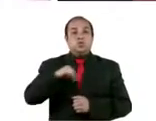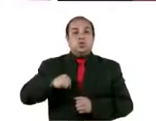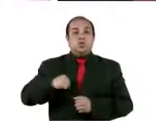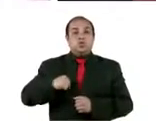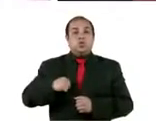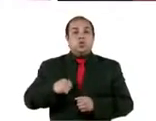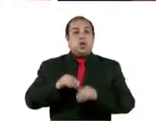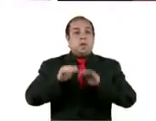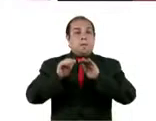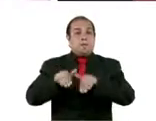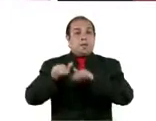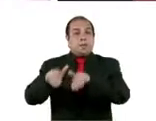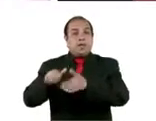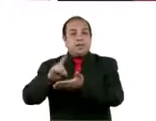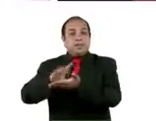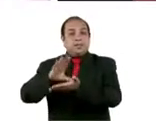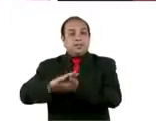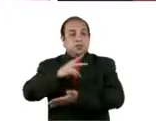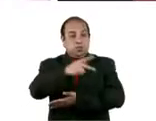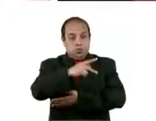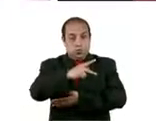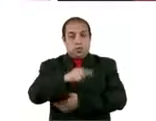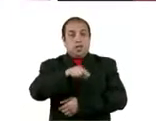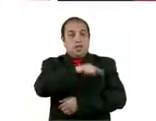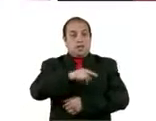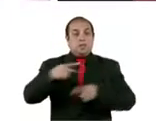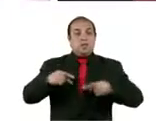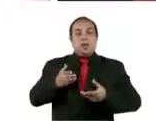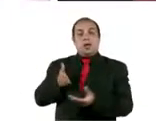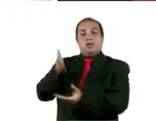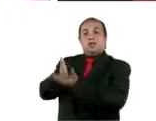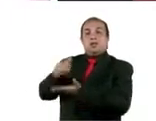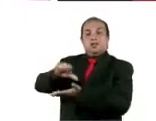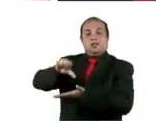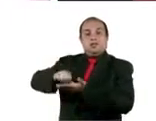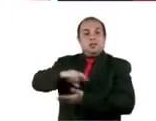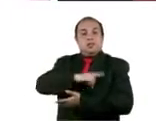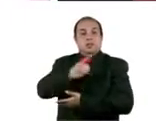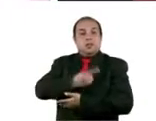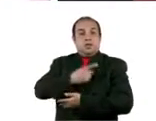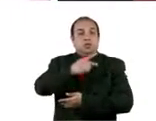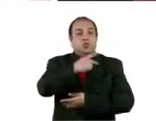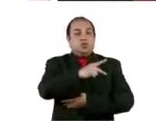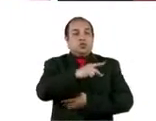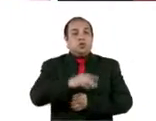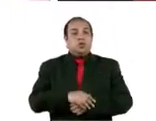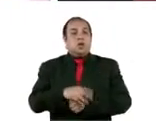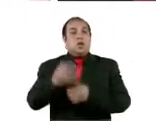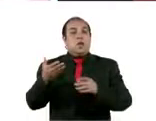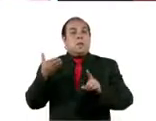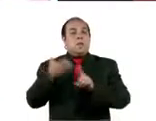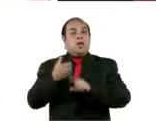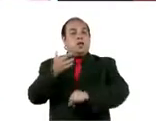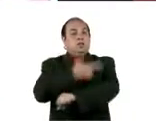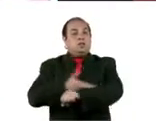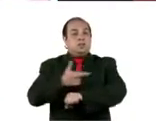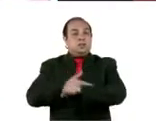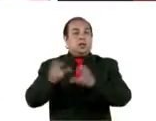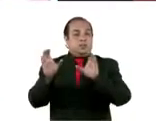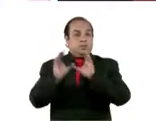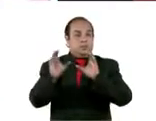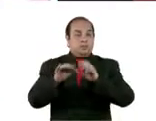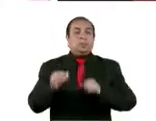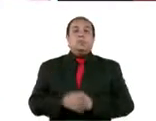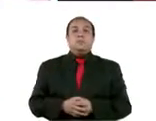las citas para que las personas puedan acudir al centro de salud que corresponda a tramitar este certificado. Entonces,